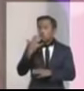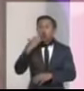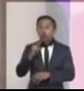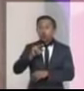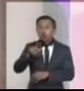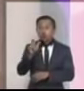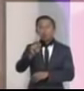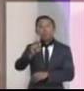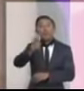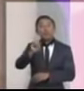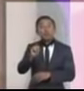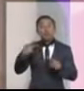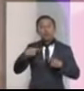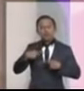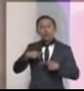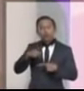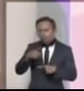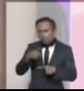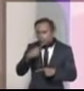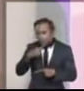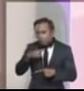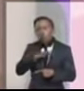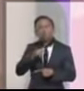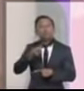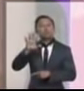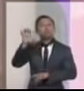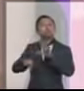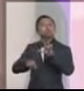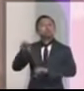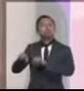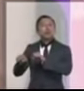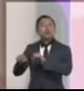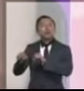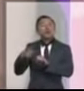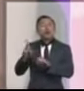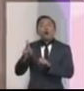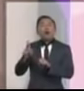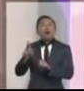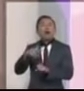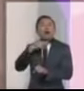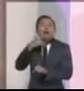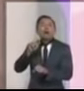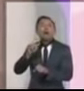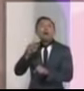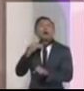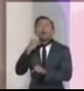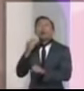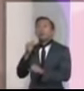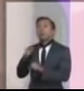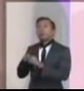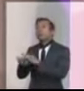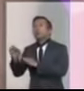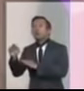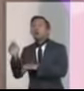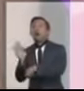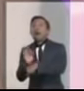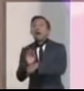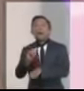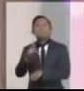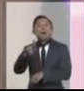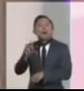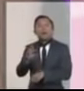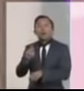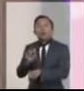vinculados a delito y con órdenes de aprehensión, pero todos andan con un amparo bajo el brazo. Déjame preguntarle, candidato, usted llega además aquí